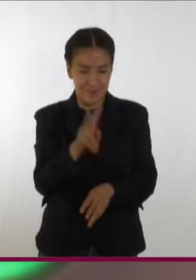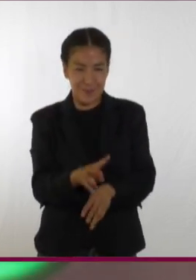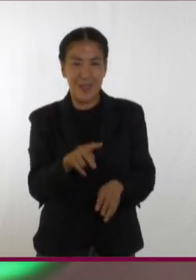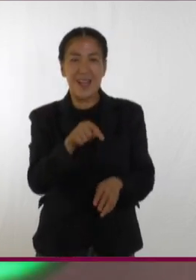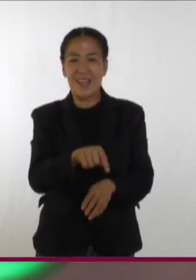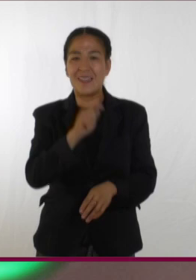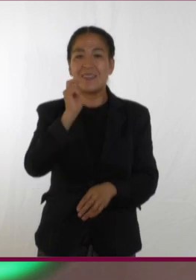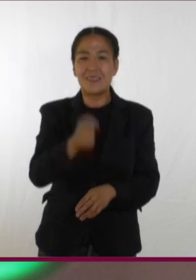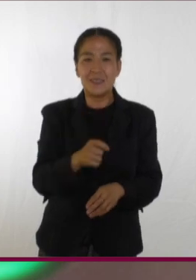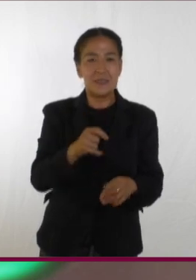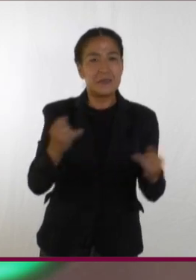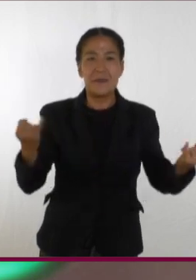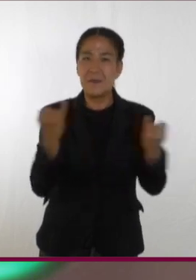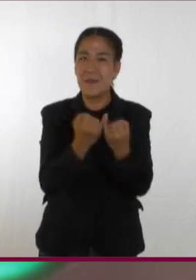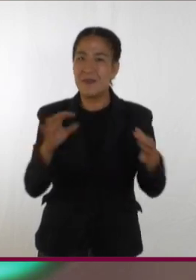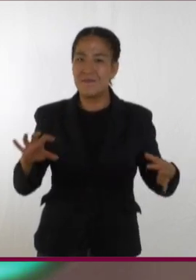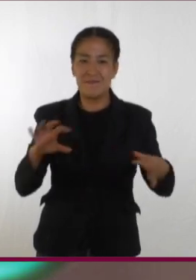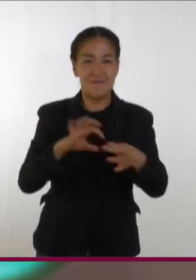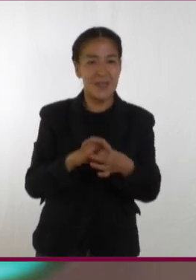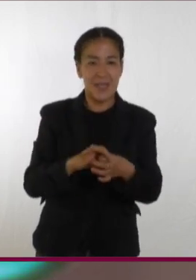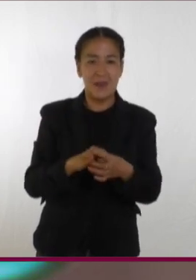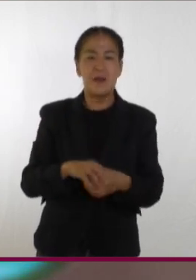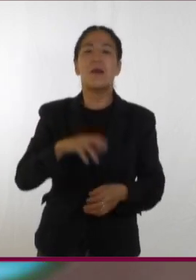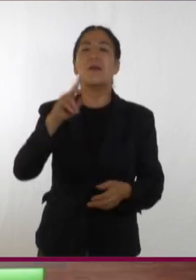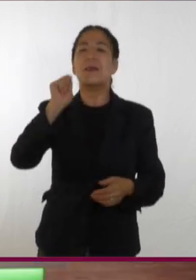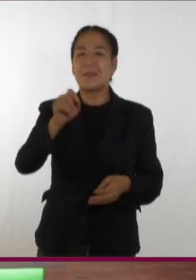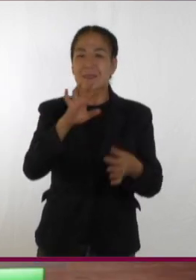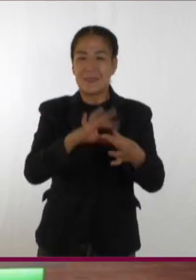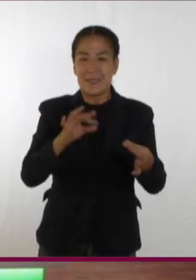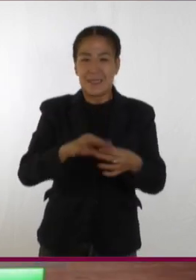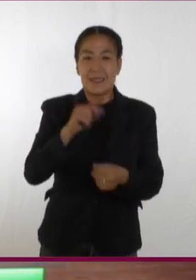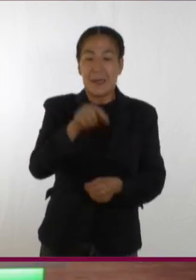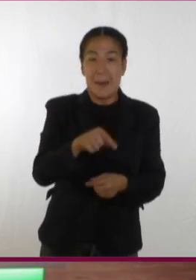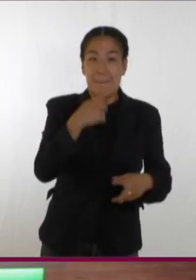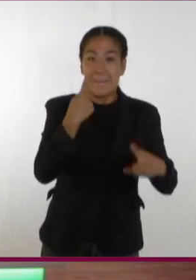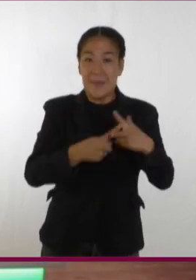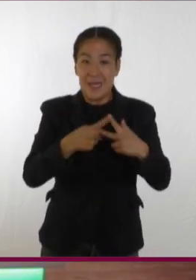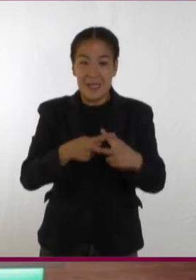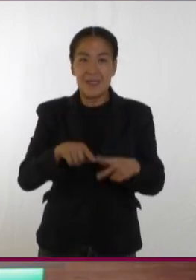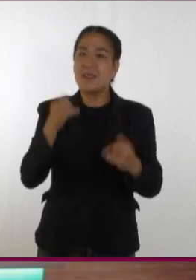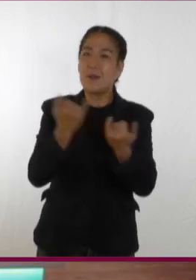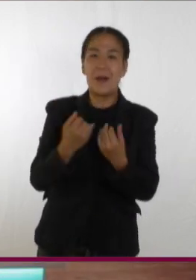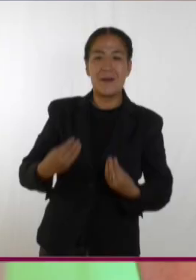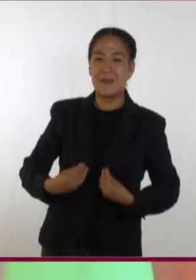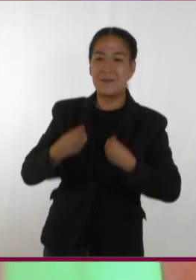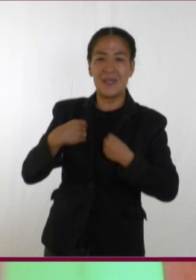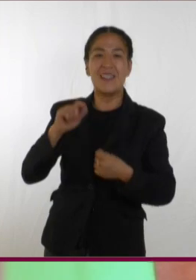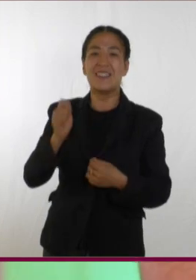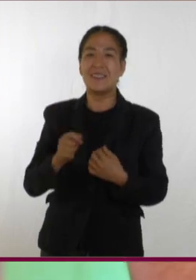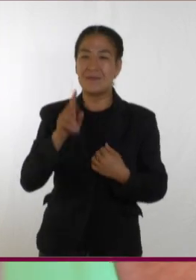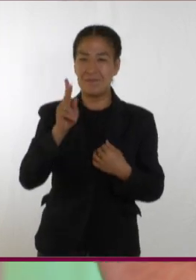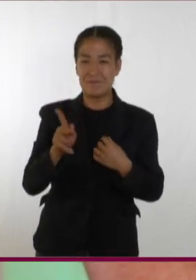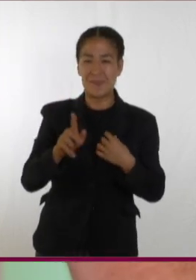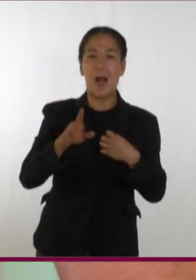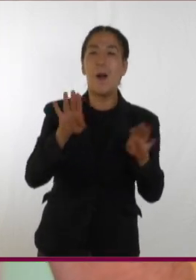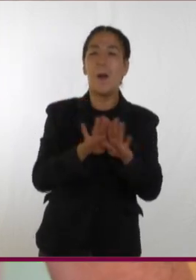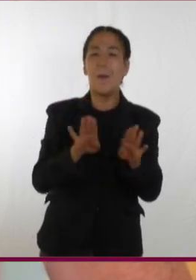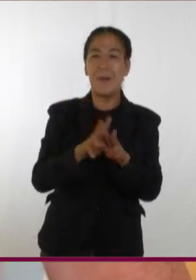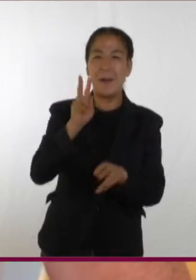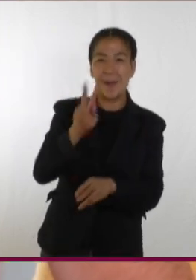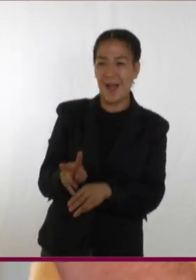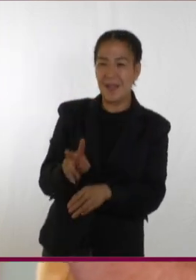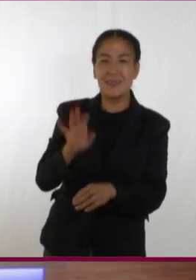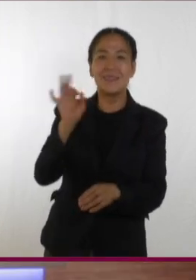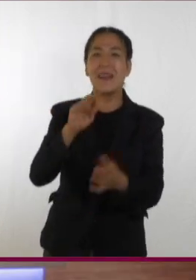demostrar cómo una ilusión óptica nos puede hacer creer que todo sigue igual. Una vez más podemos decir que en las matemáticas, como en la vida,